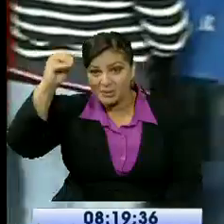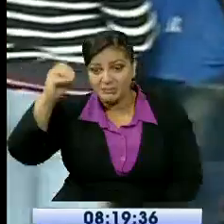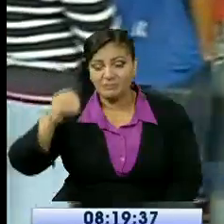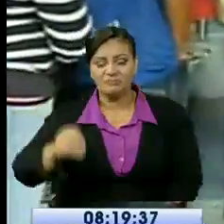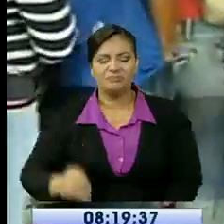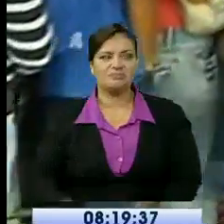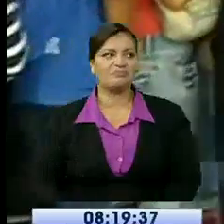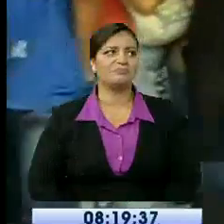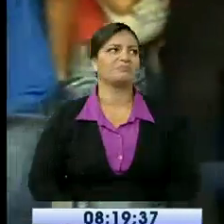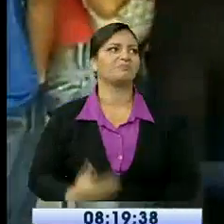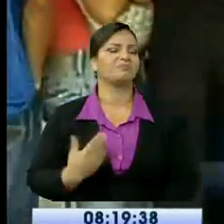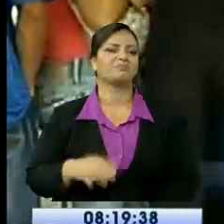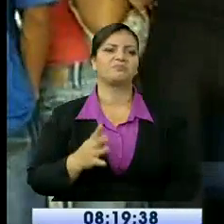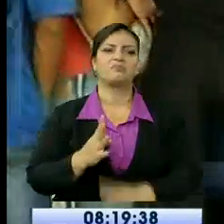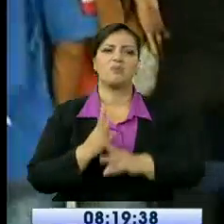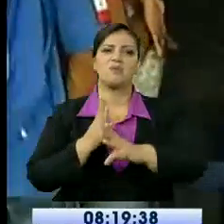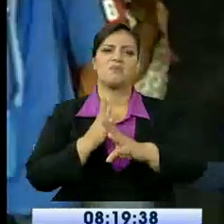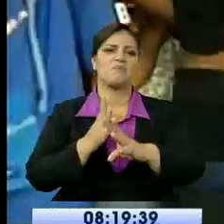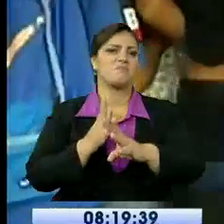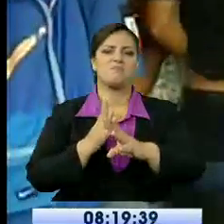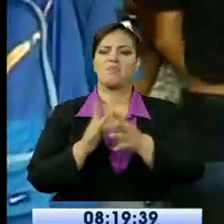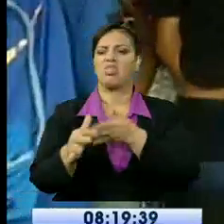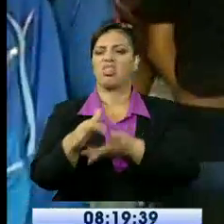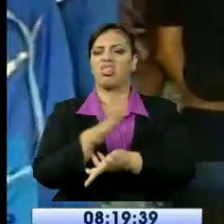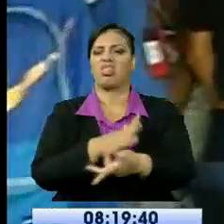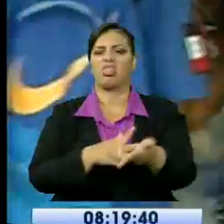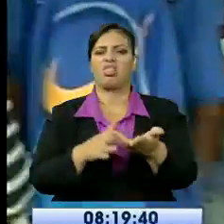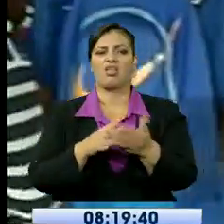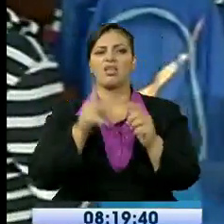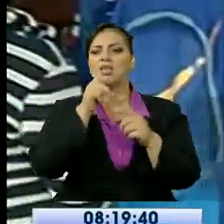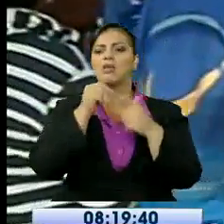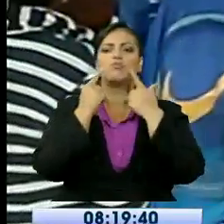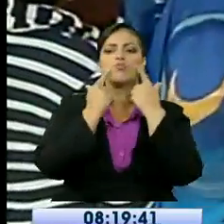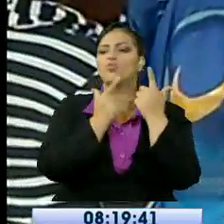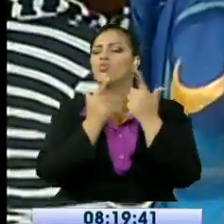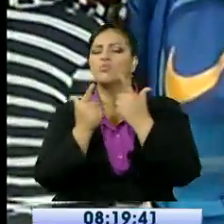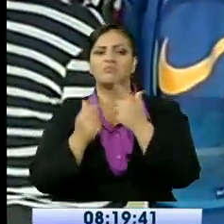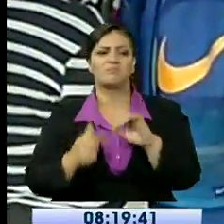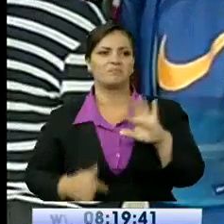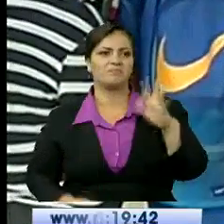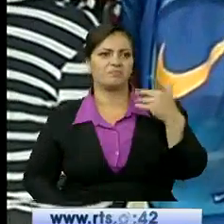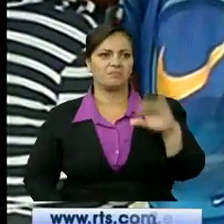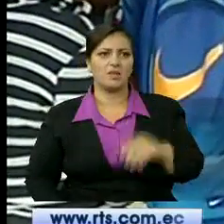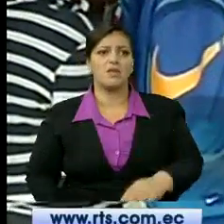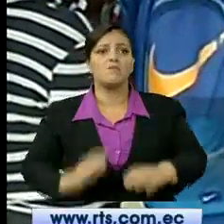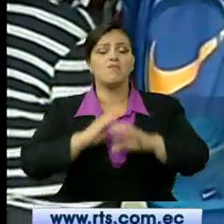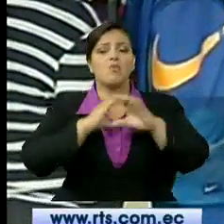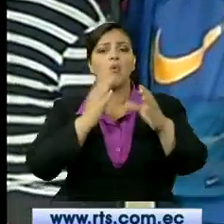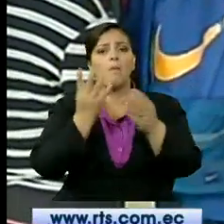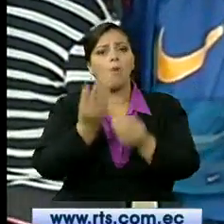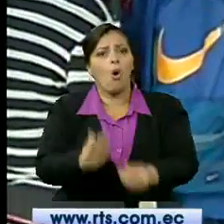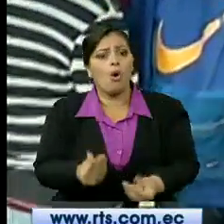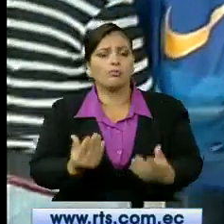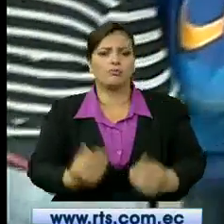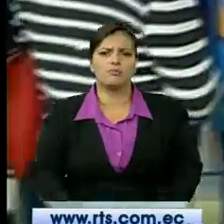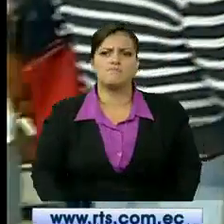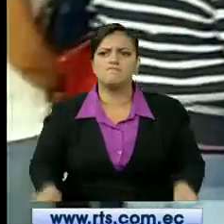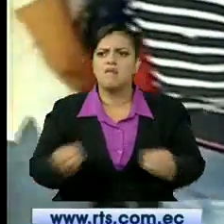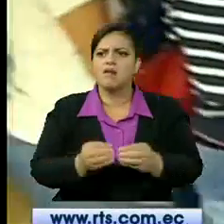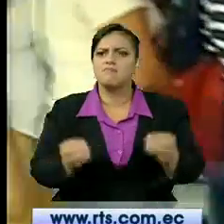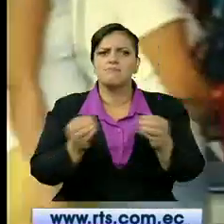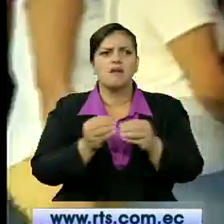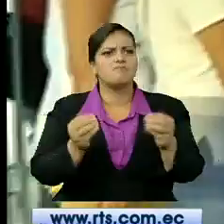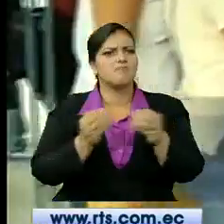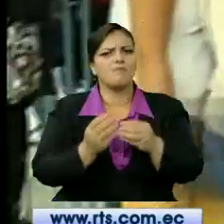subirse ahí. No hay control en eso. Aquí no hay control en nada. Aquí debería haber más unidad y más control, principalmente para poner esta